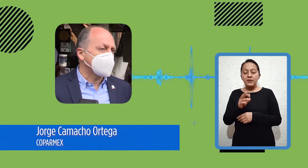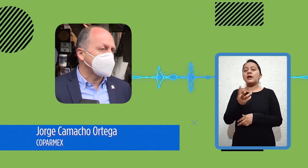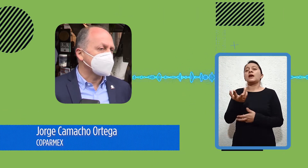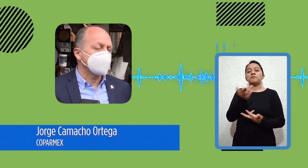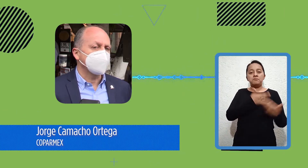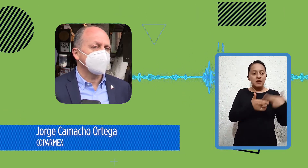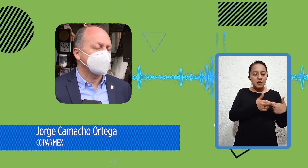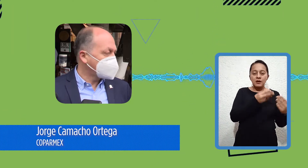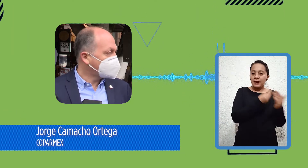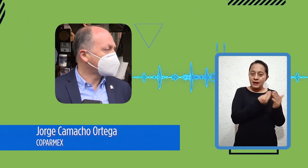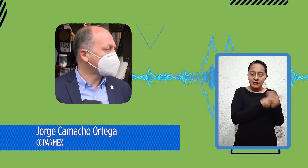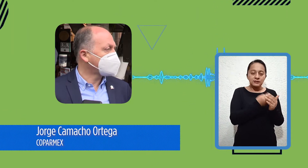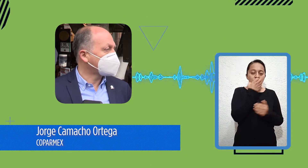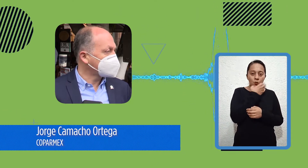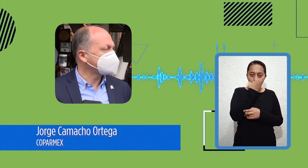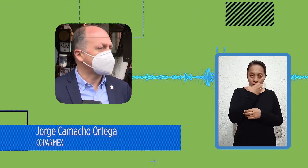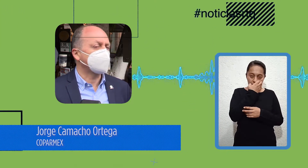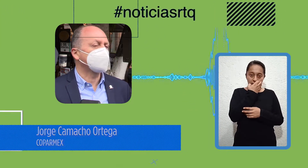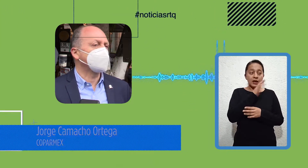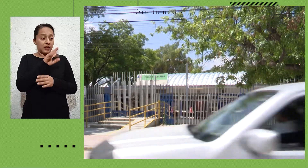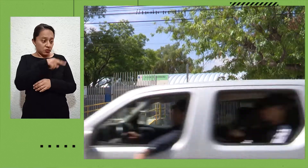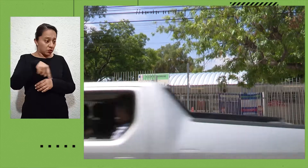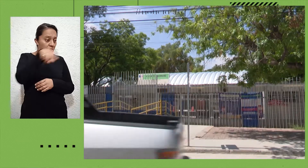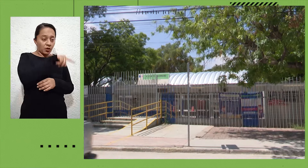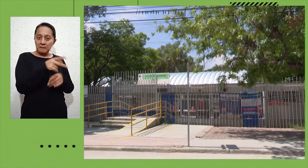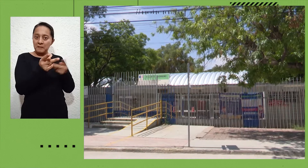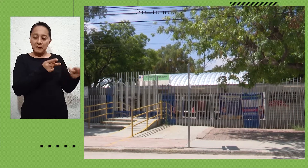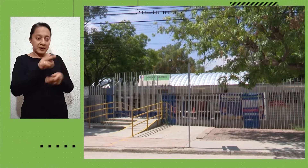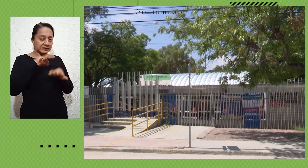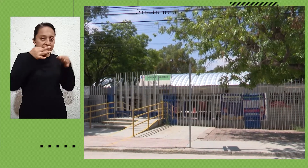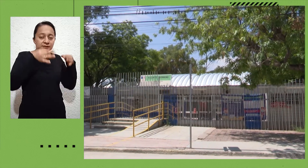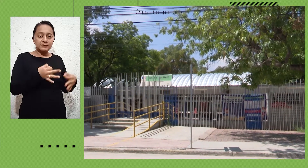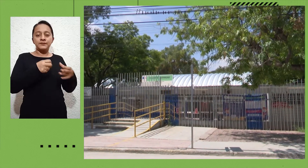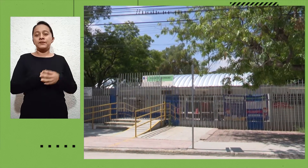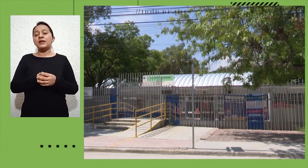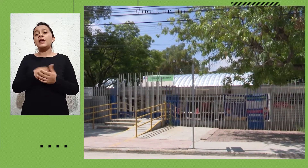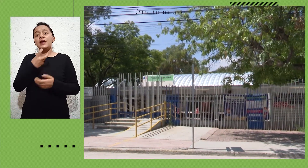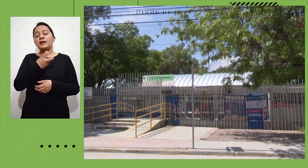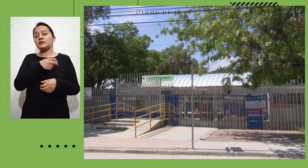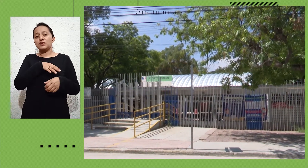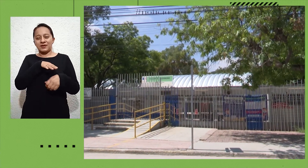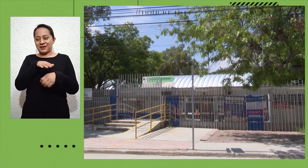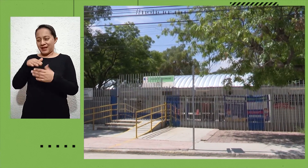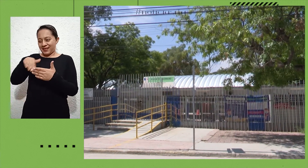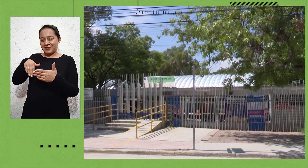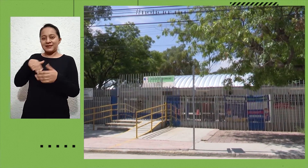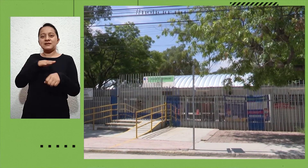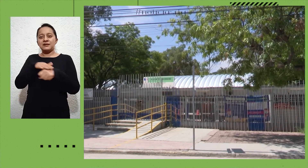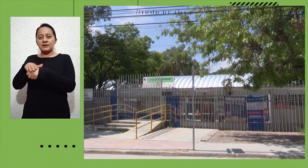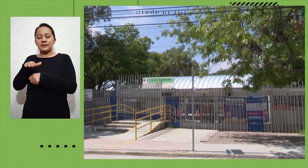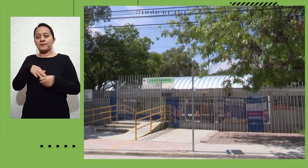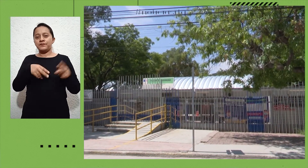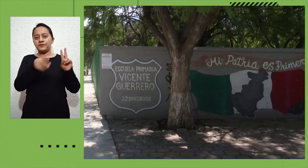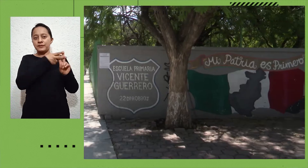y están preparadas las instituciones educativas para que ellos sucedan. Lo anterior se suma al llamado del movimiento Abre mi Escuela, en el que